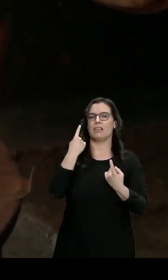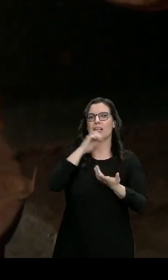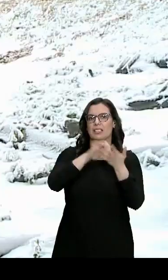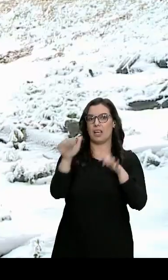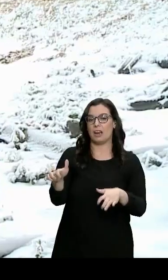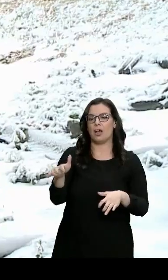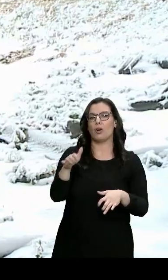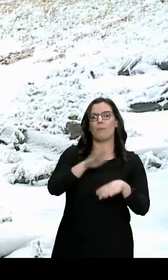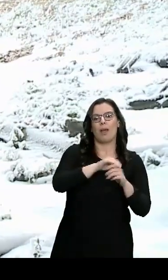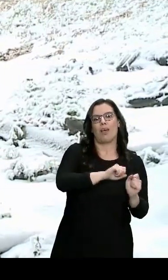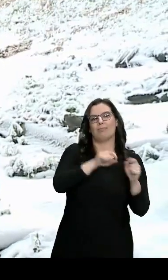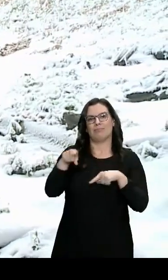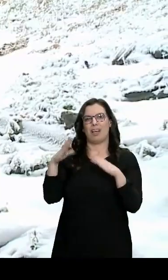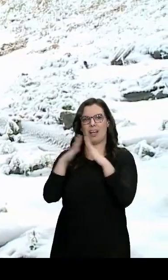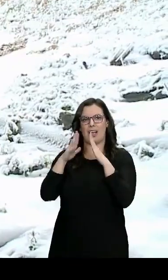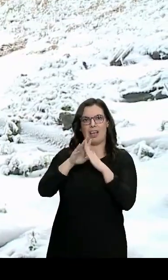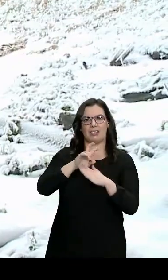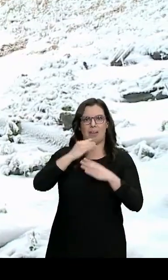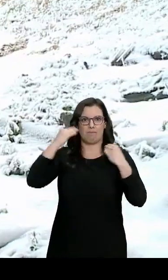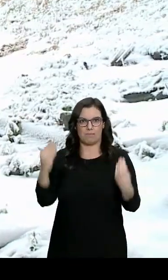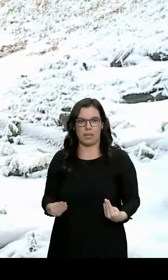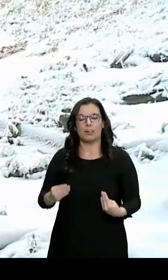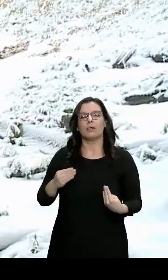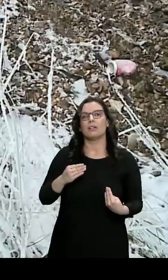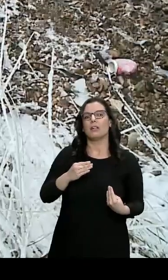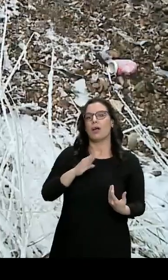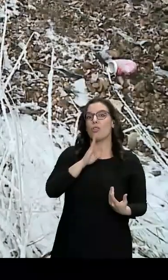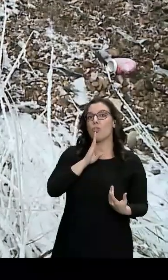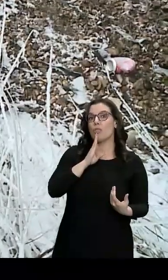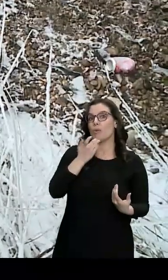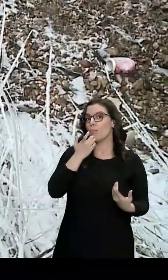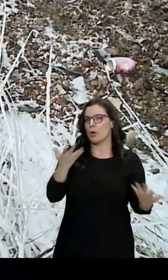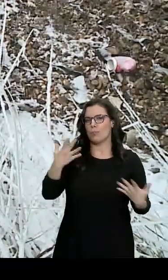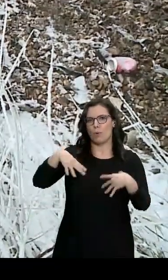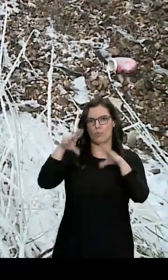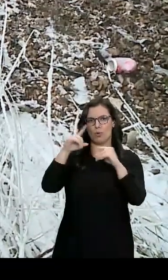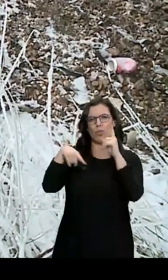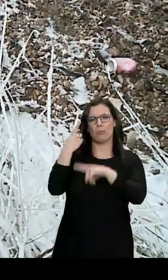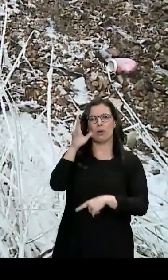ellos está en Burgos. Enseguida les contamos en qué condiciones viven sus habitantes.